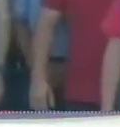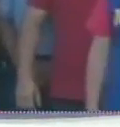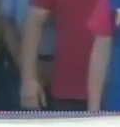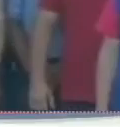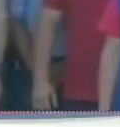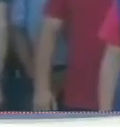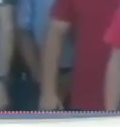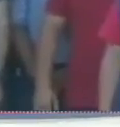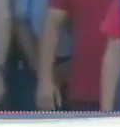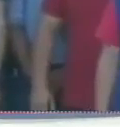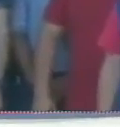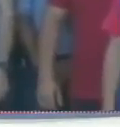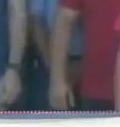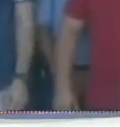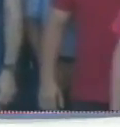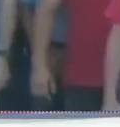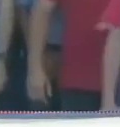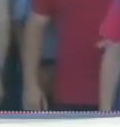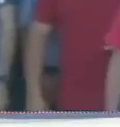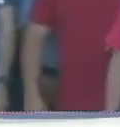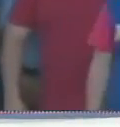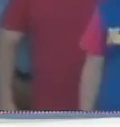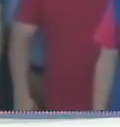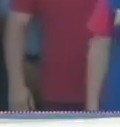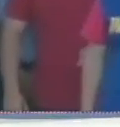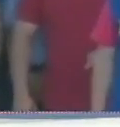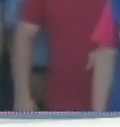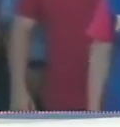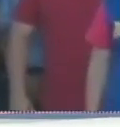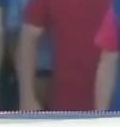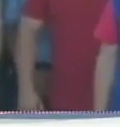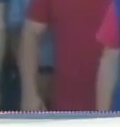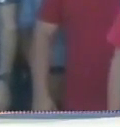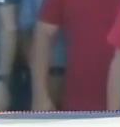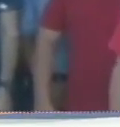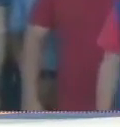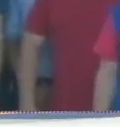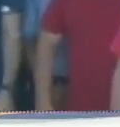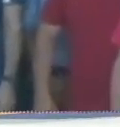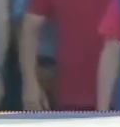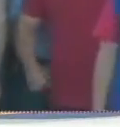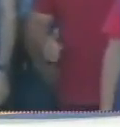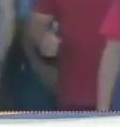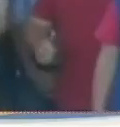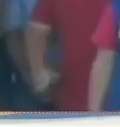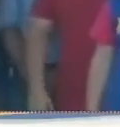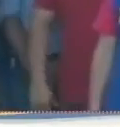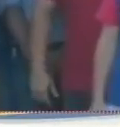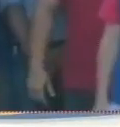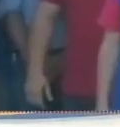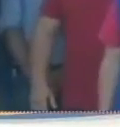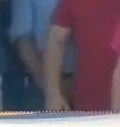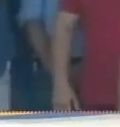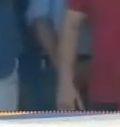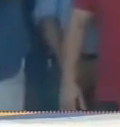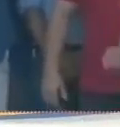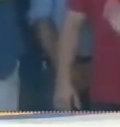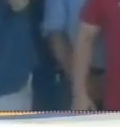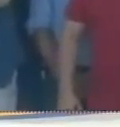el país, no se va a quedar un patriota, no se va a quedar una patriota sin salir a votar por la paz.